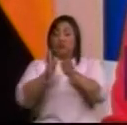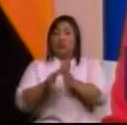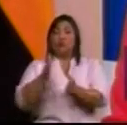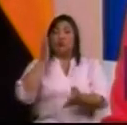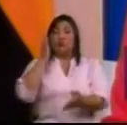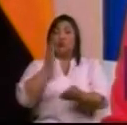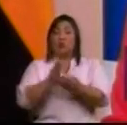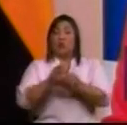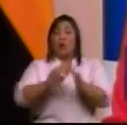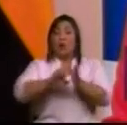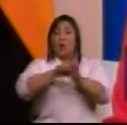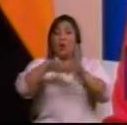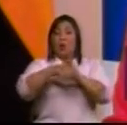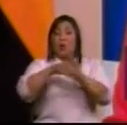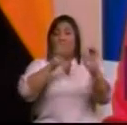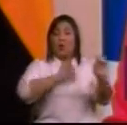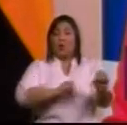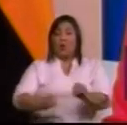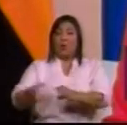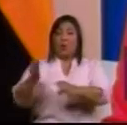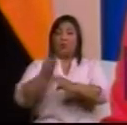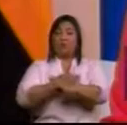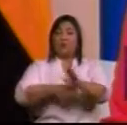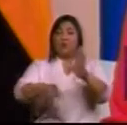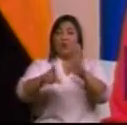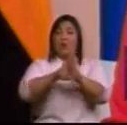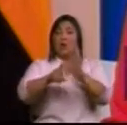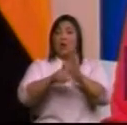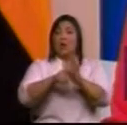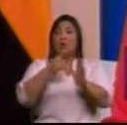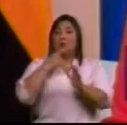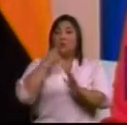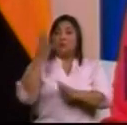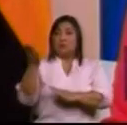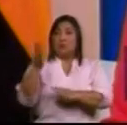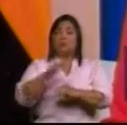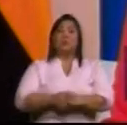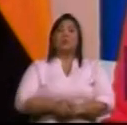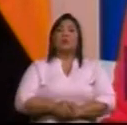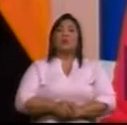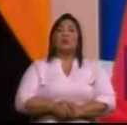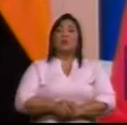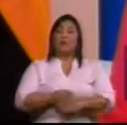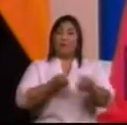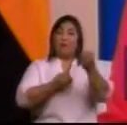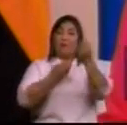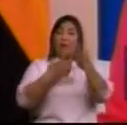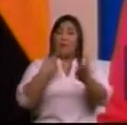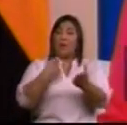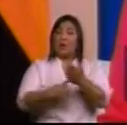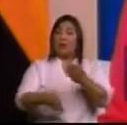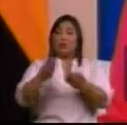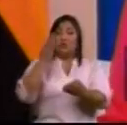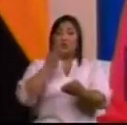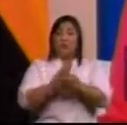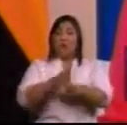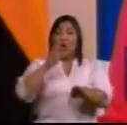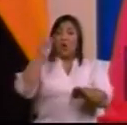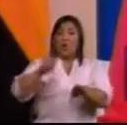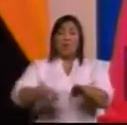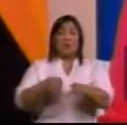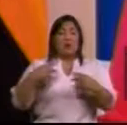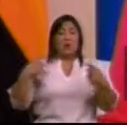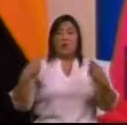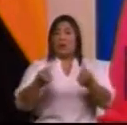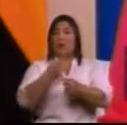que, según el Código Orgánico de la Función Judicial, es potestad de esta presidenta. Esta presidencia suspendió a los jueces e